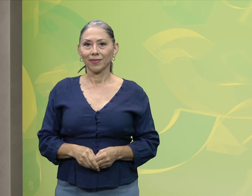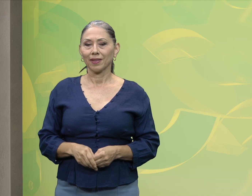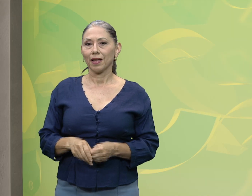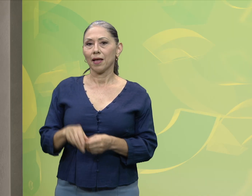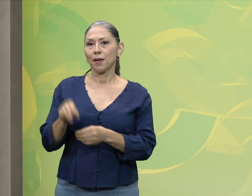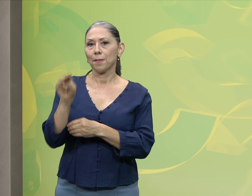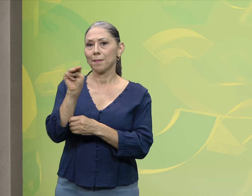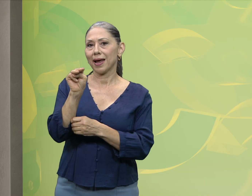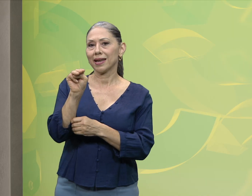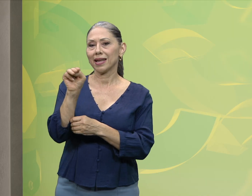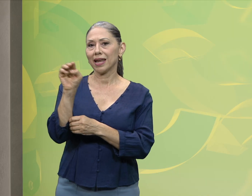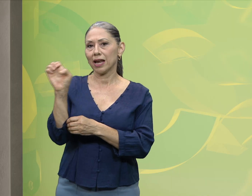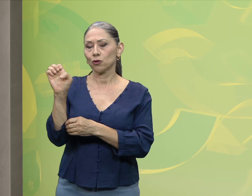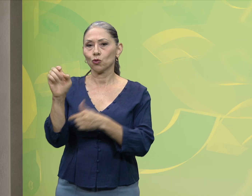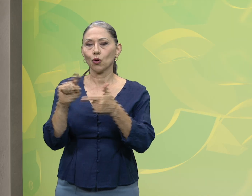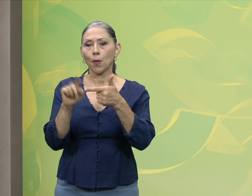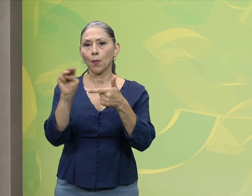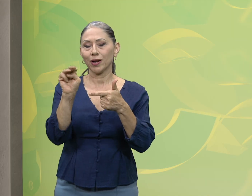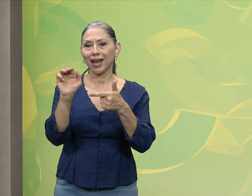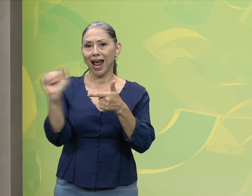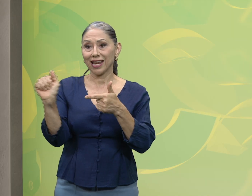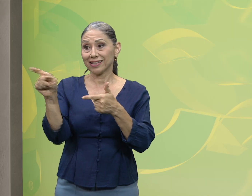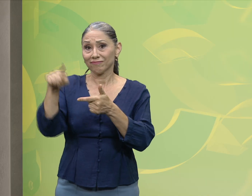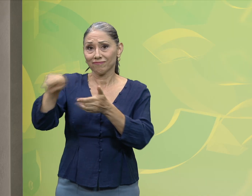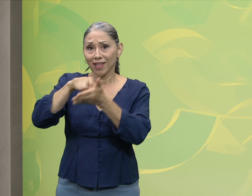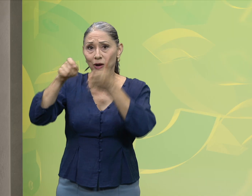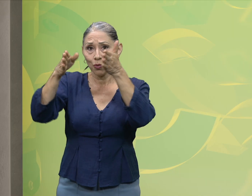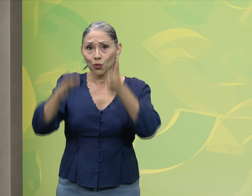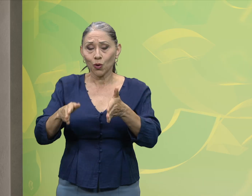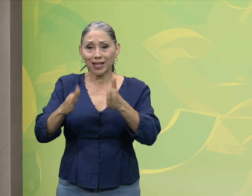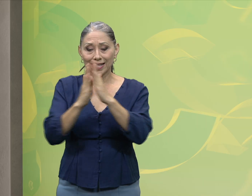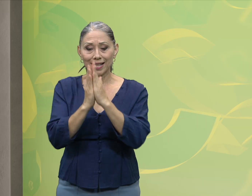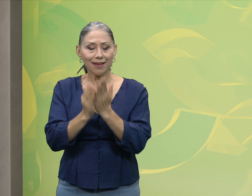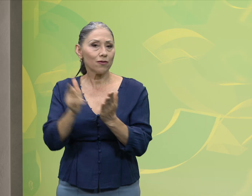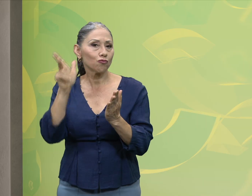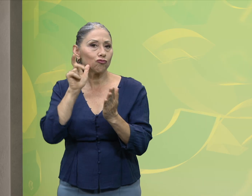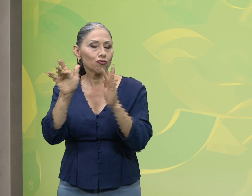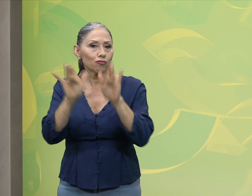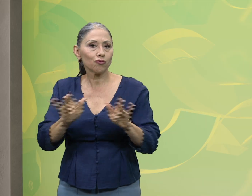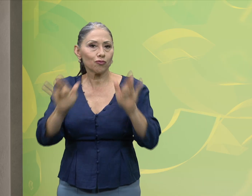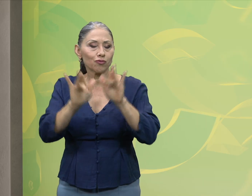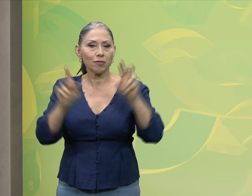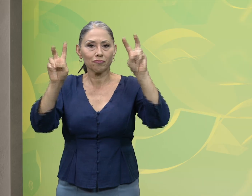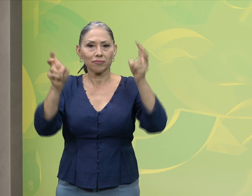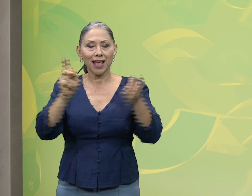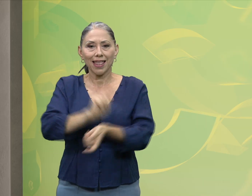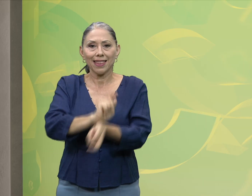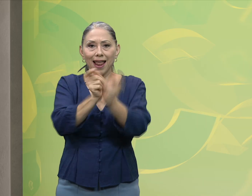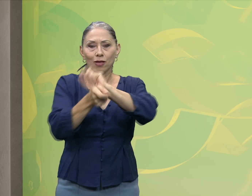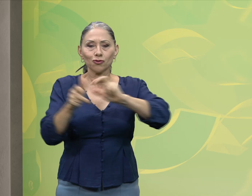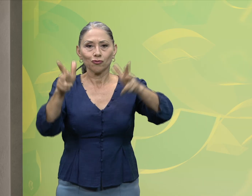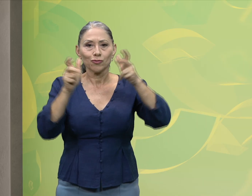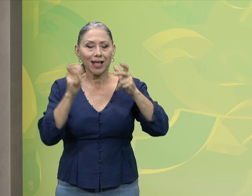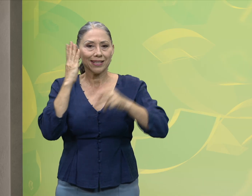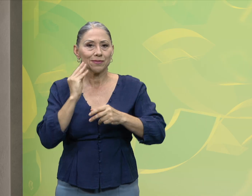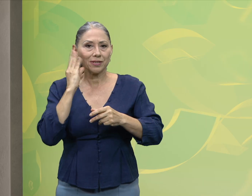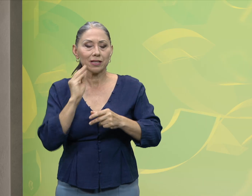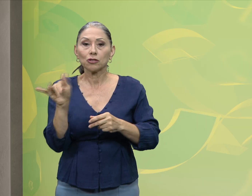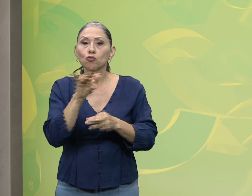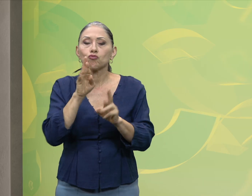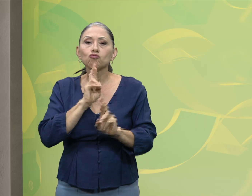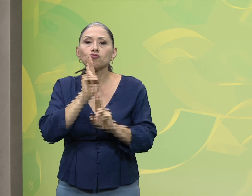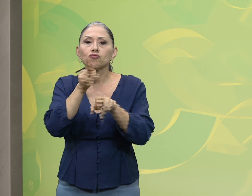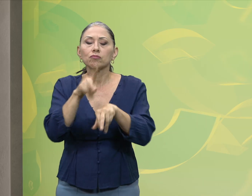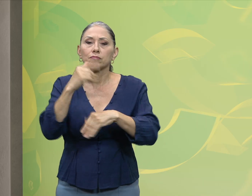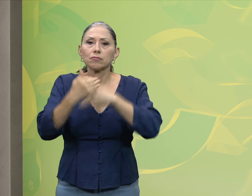Marigen Woods y Mónica Arias son las autoras del audiolibro Traducciones, Percepciones y Experiencias, como